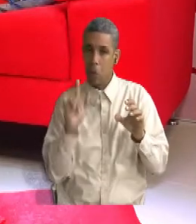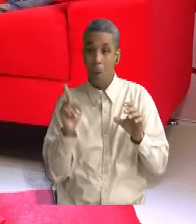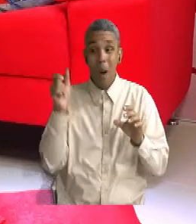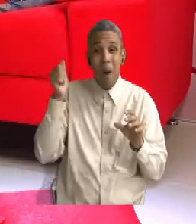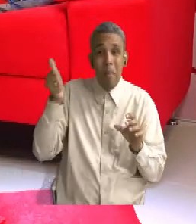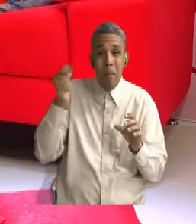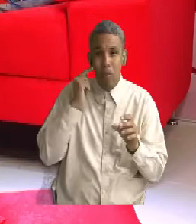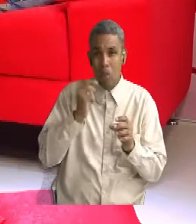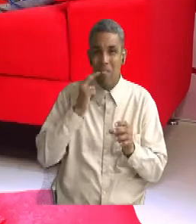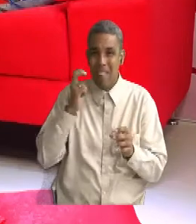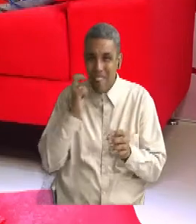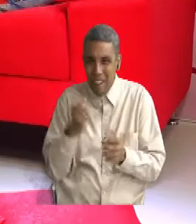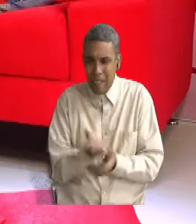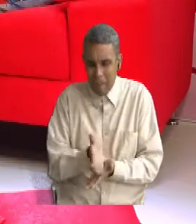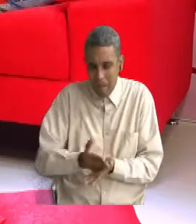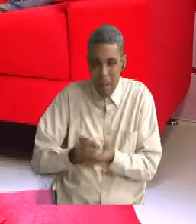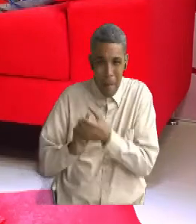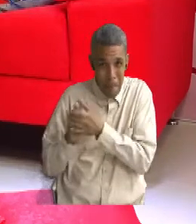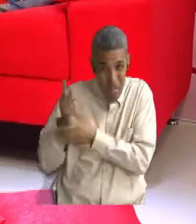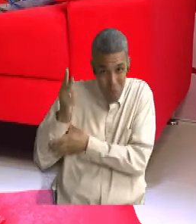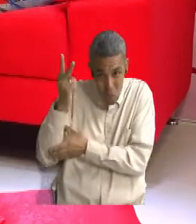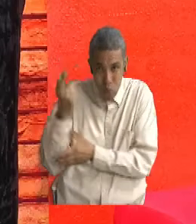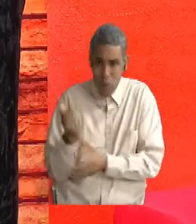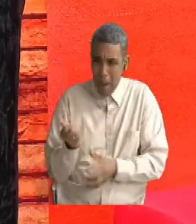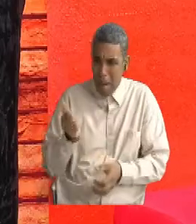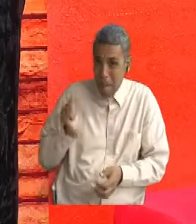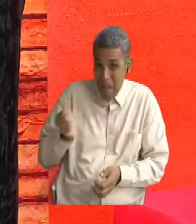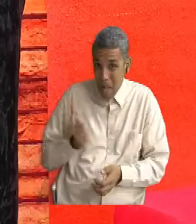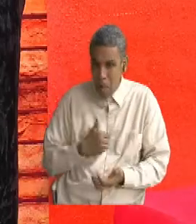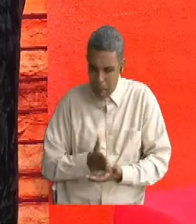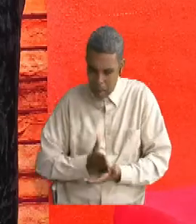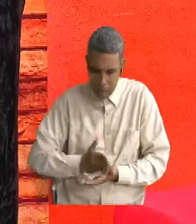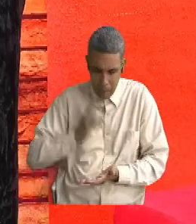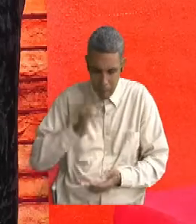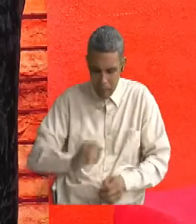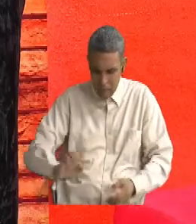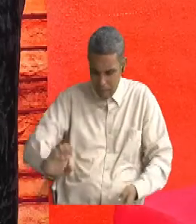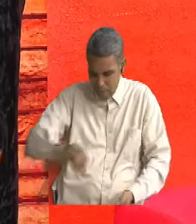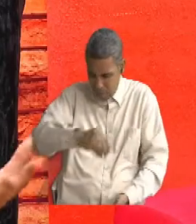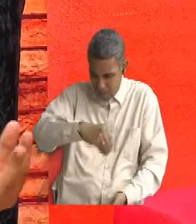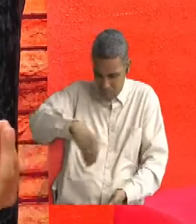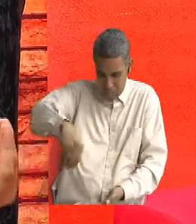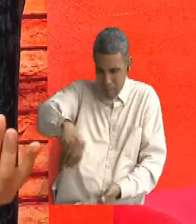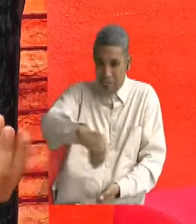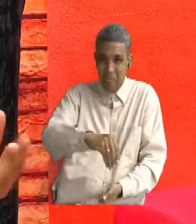con verduras, cero conservantes y pues